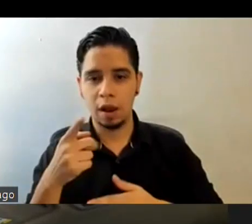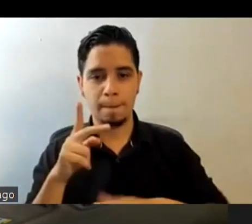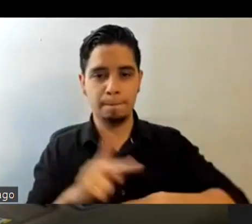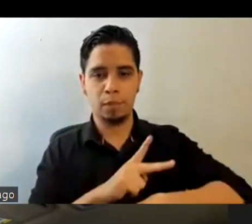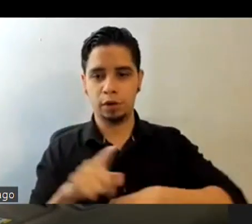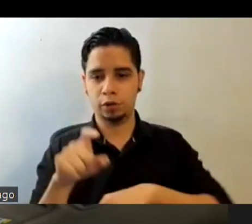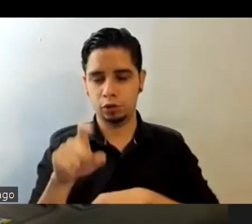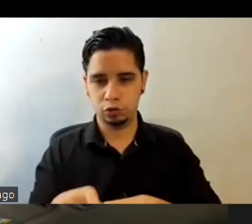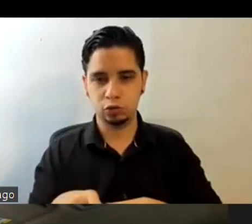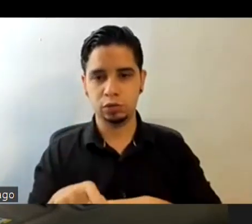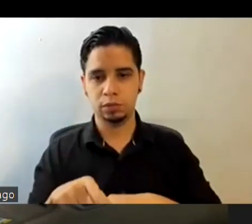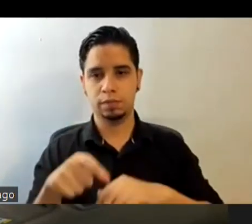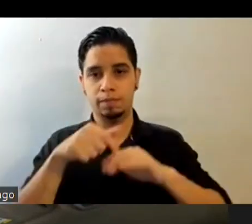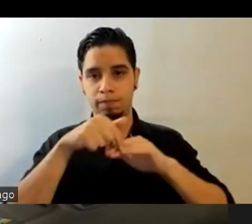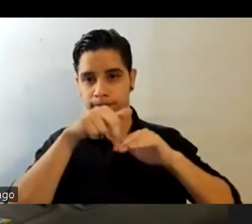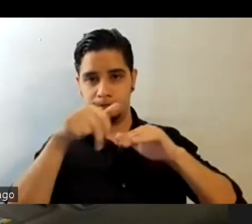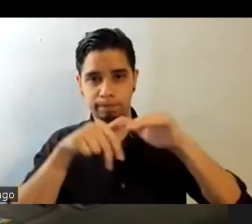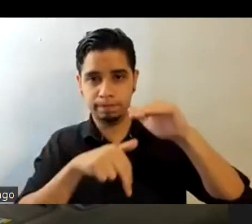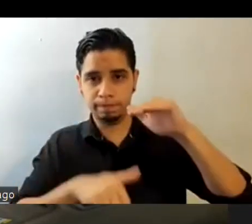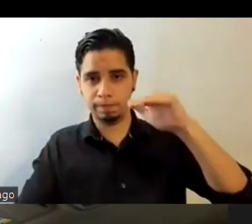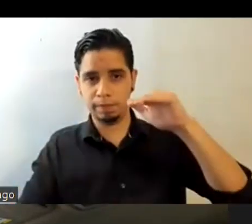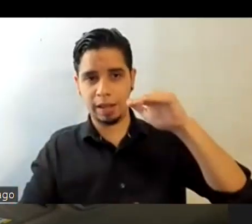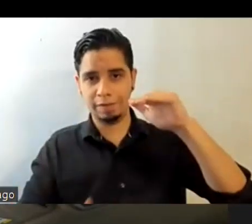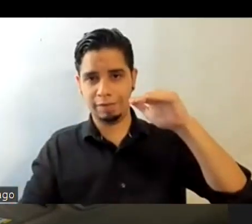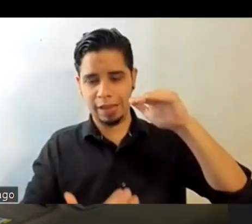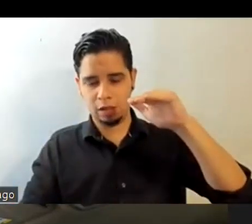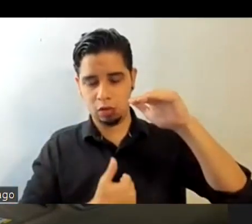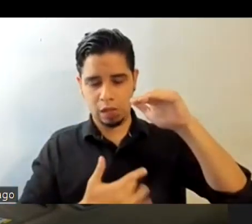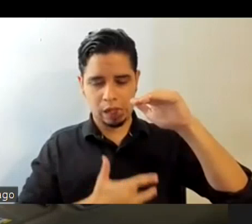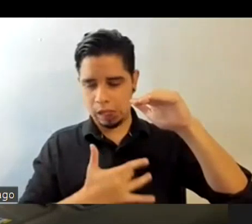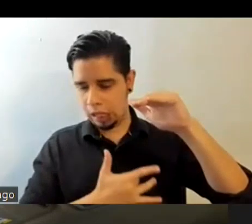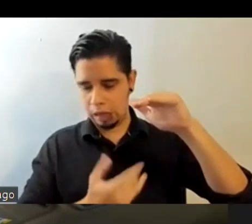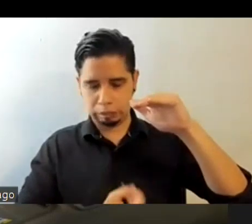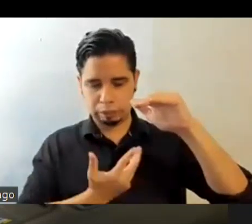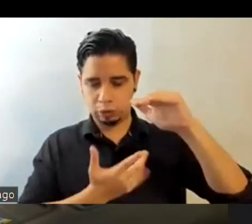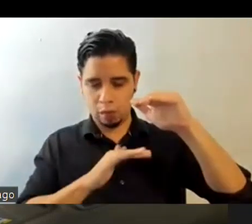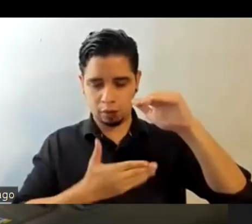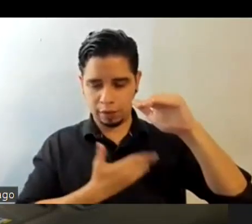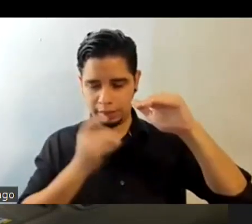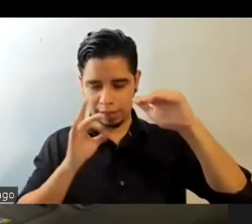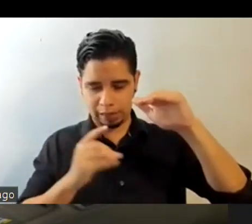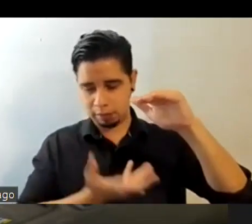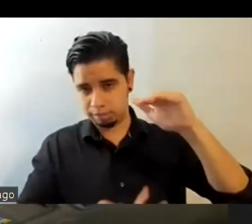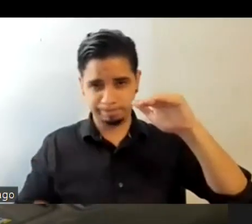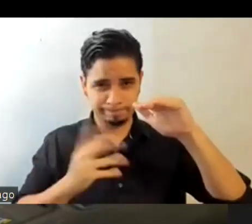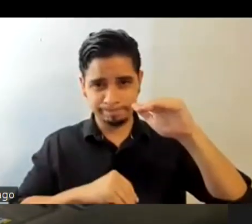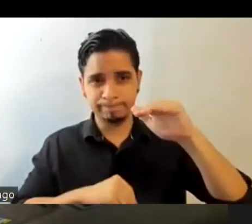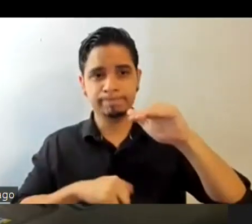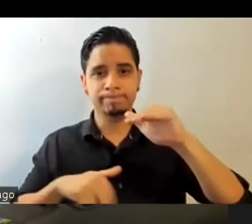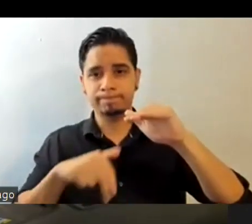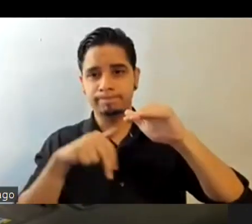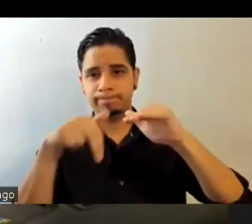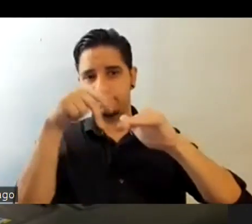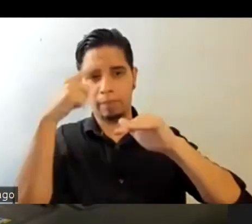bajar a los infiernos para poder convertir toda esa fealdad en belleza. Y nosotros como